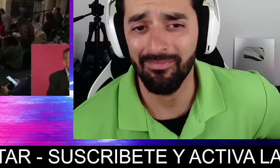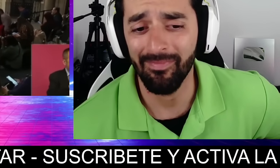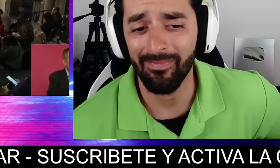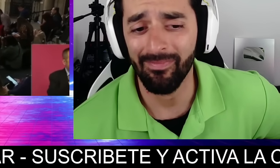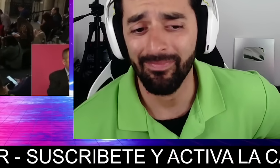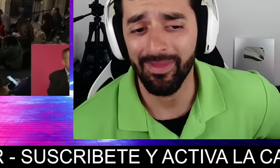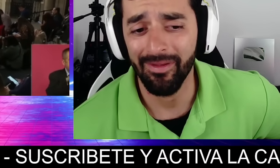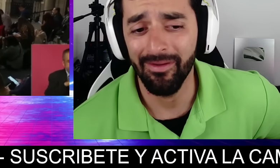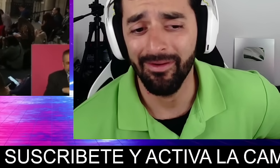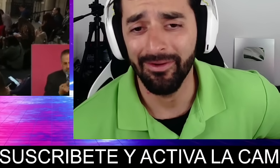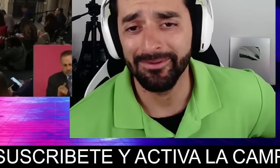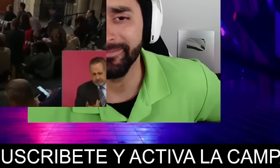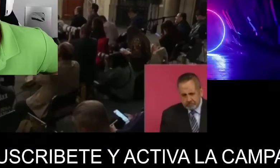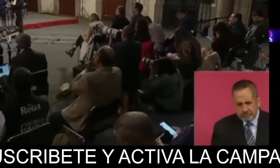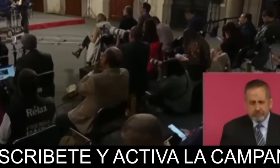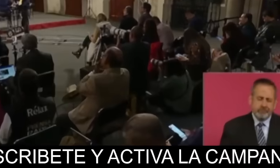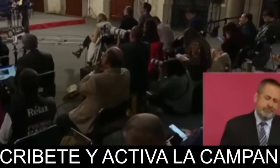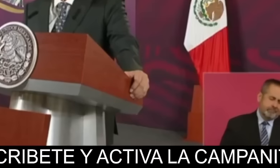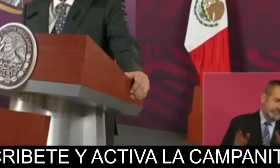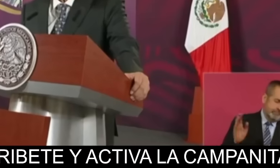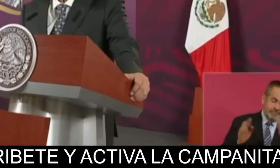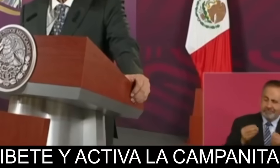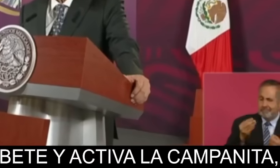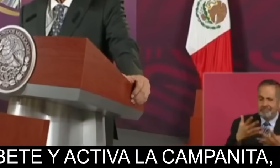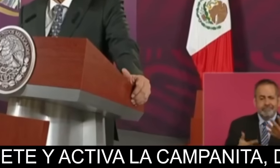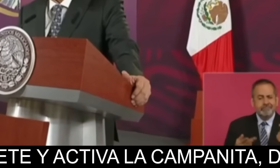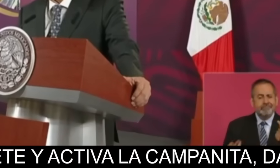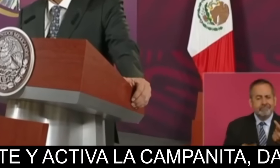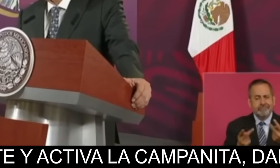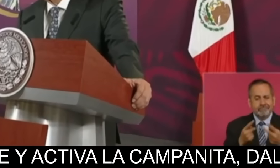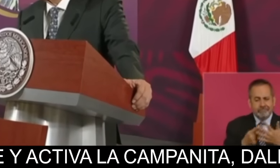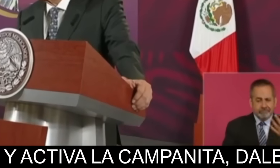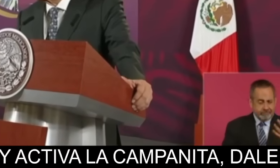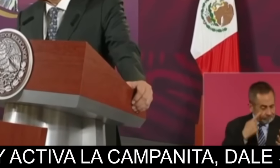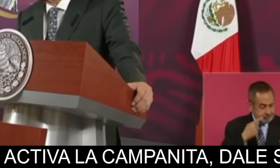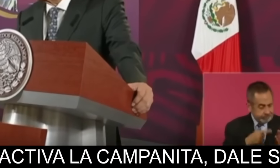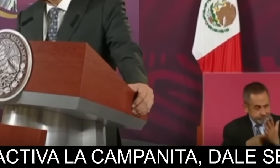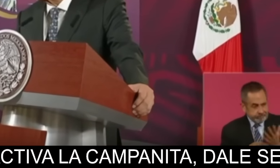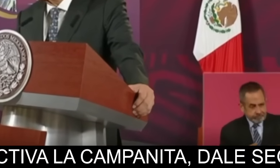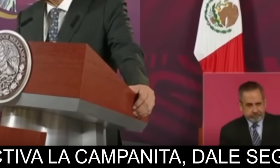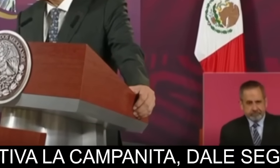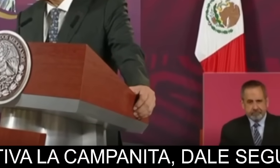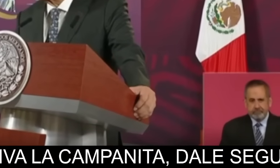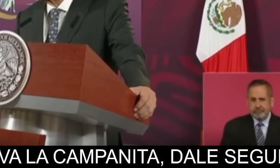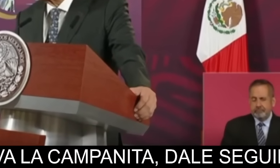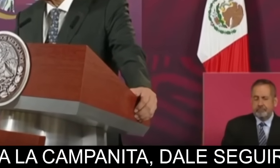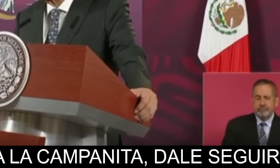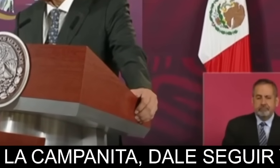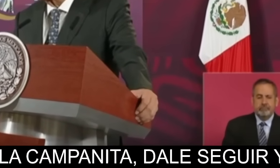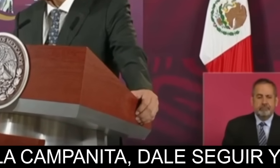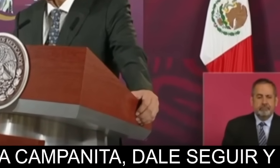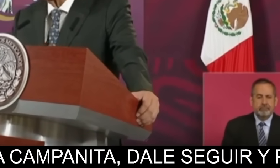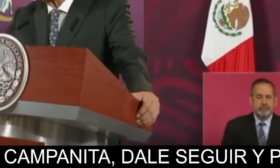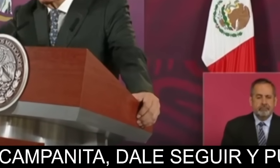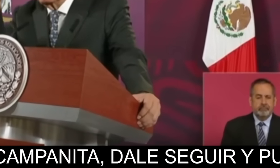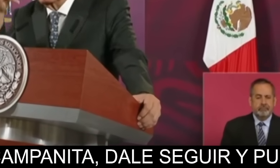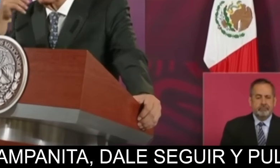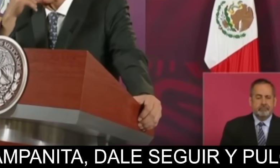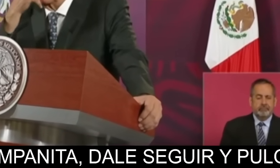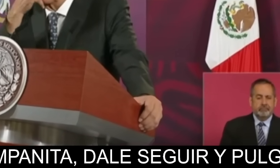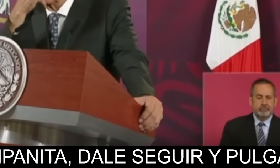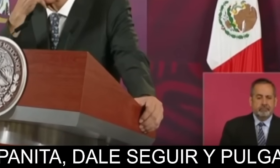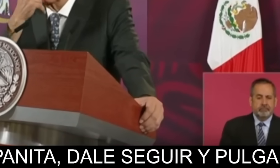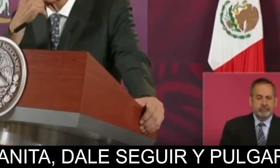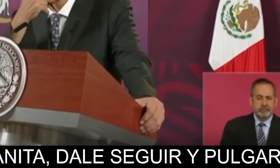no no hace falta que se expongan que les vayan a